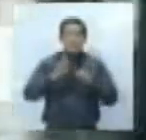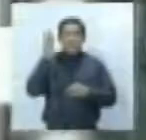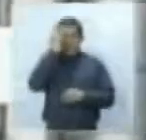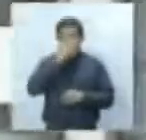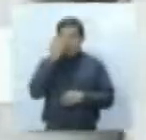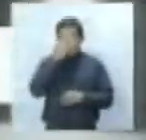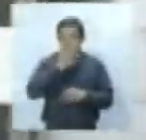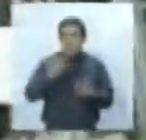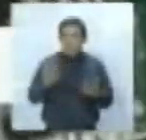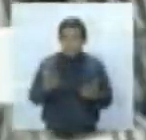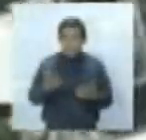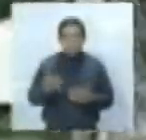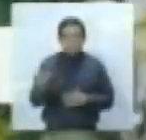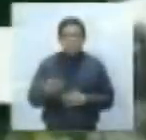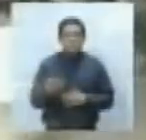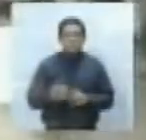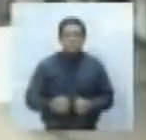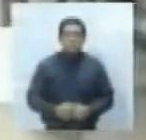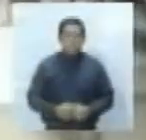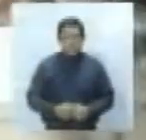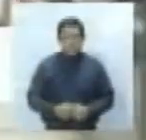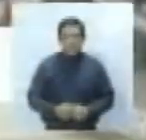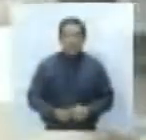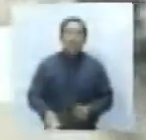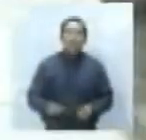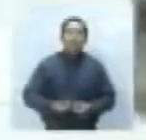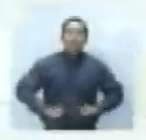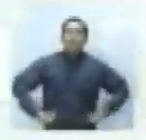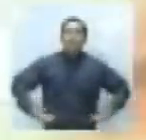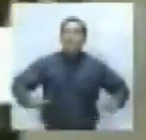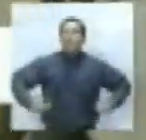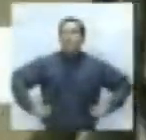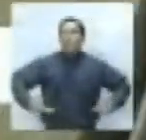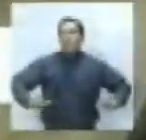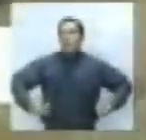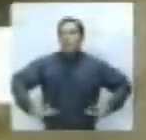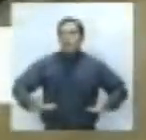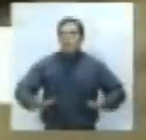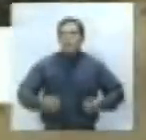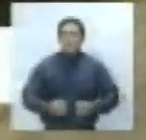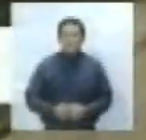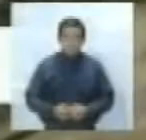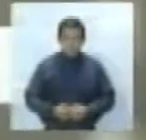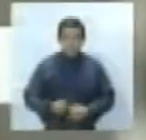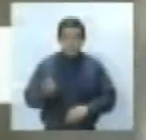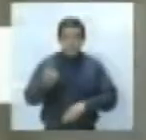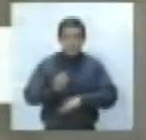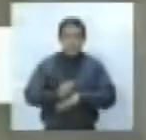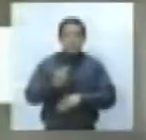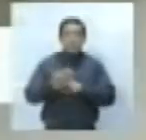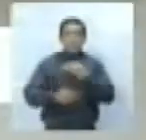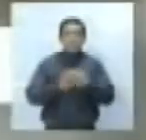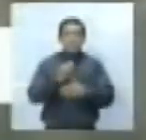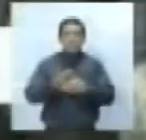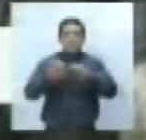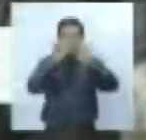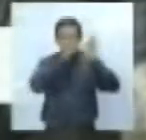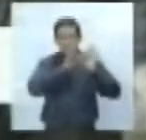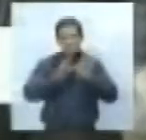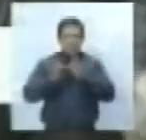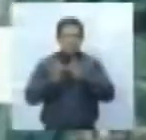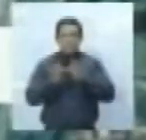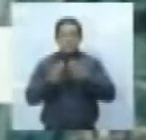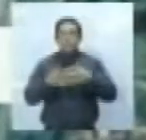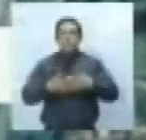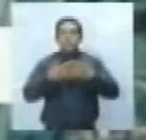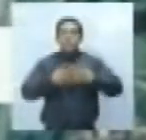repararla fue lo adecuado y no un nuevo desperdicio de recursos para el país ese día termina el proceso de arranque de la unidad